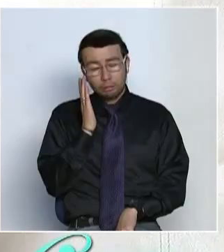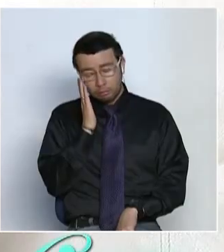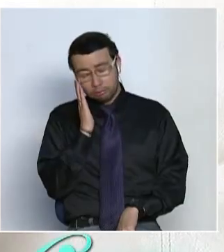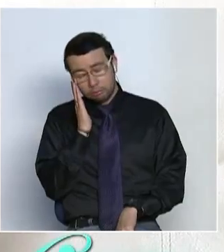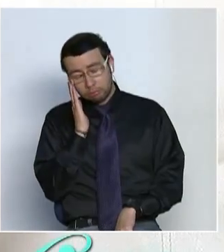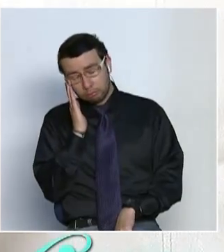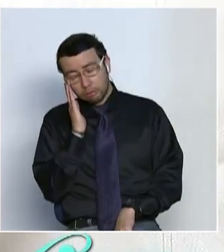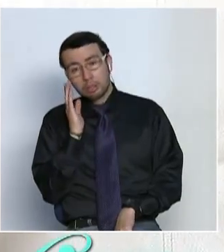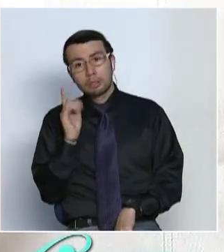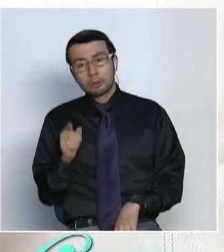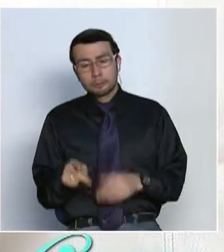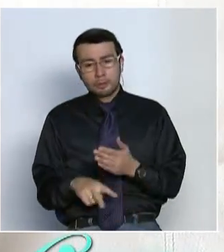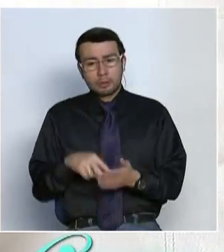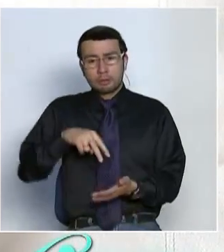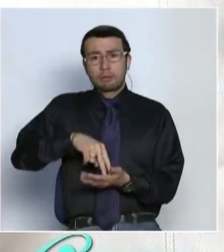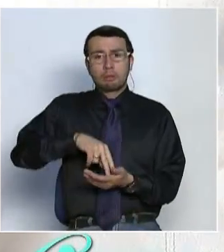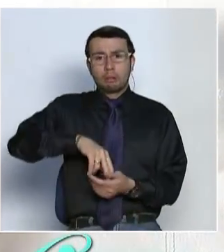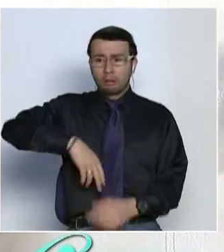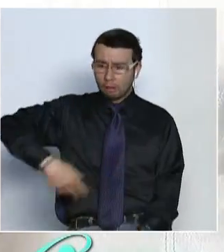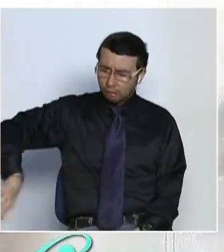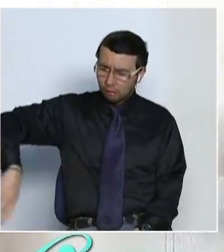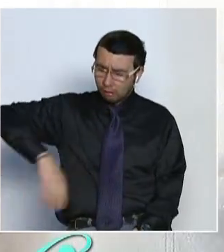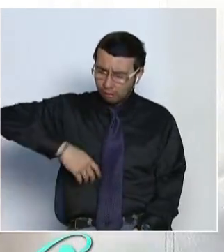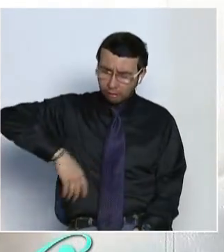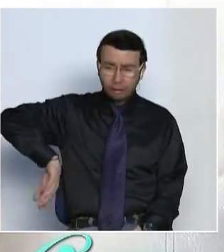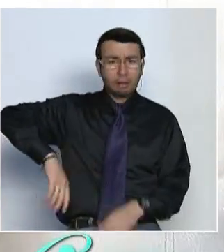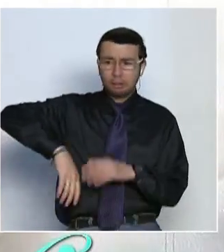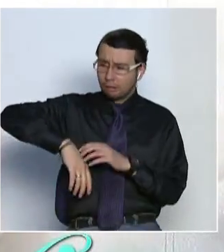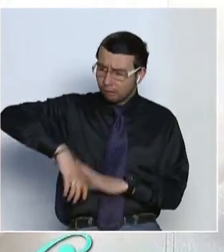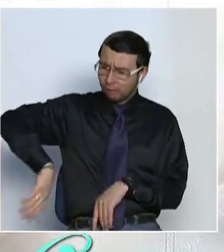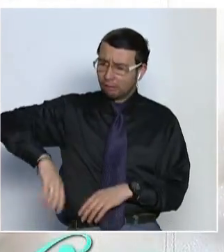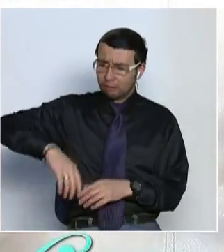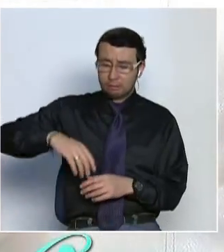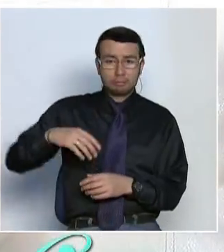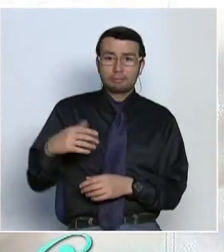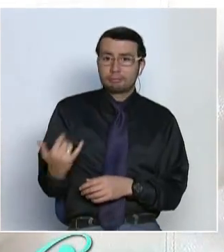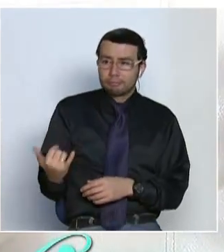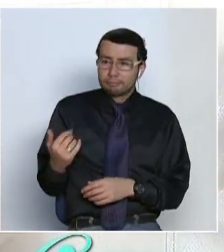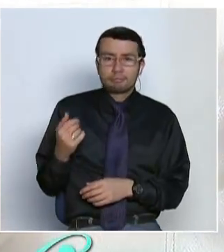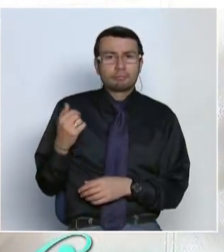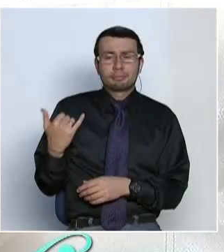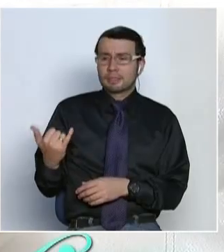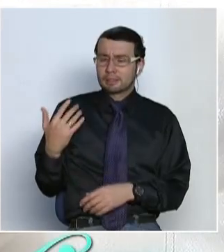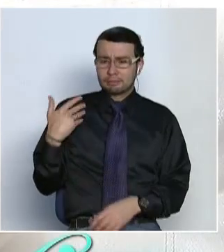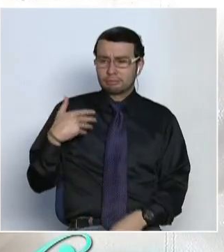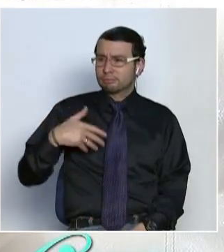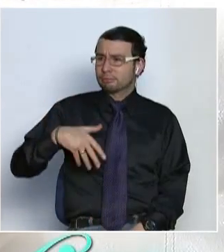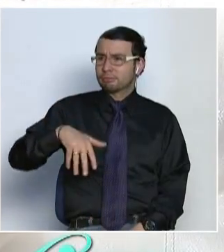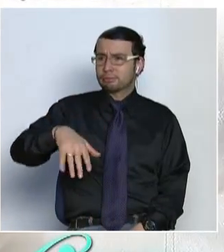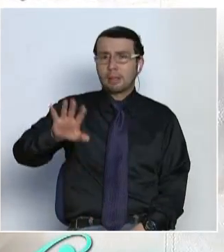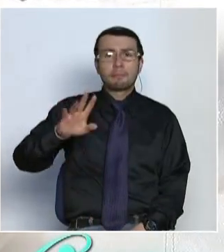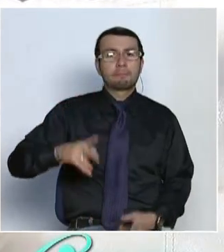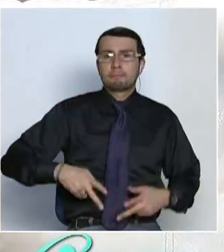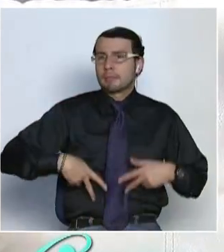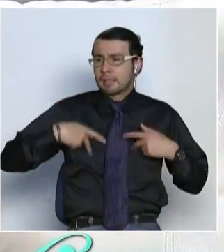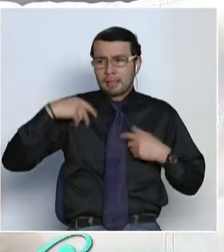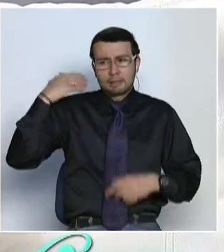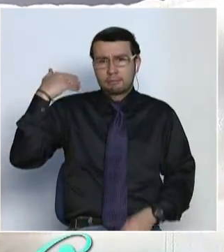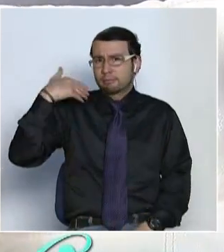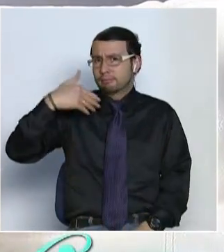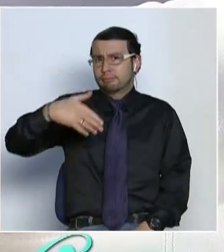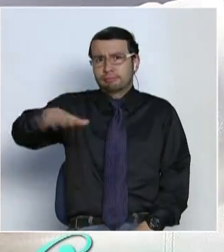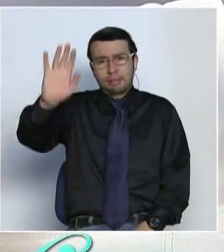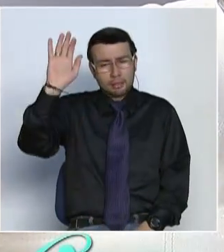se despierta y la mano no es capaz de moverla. Y le queda la mano así el resto de la vida. Porque en